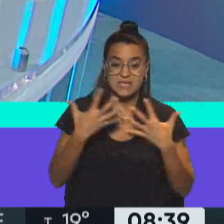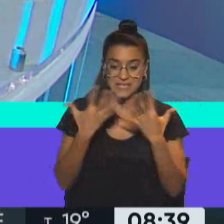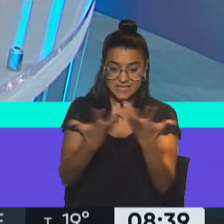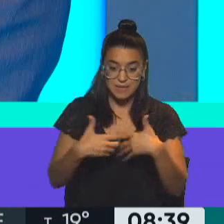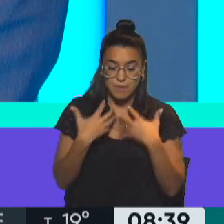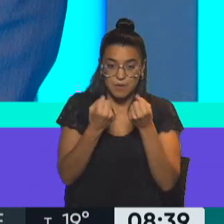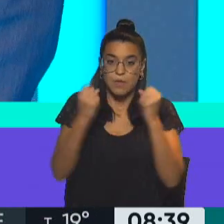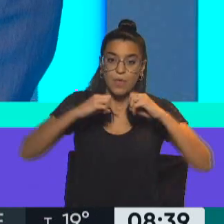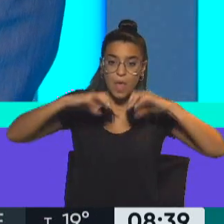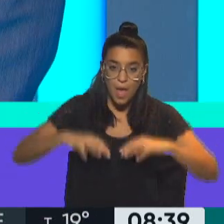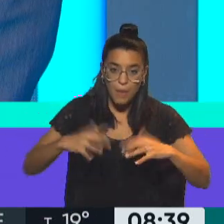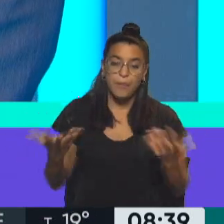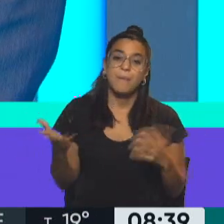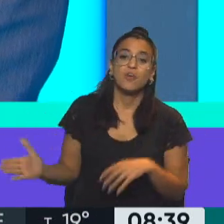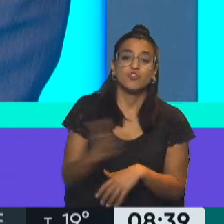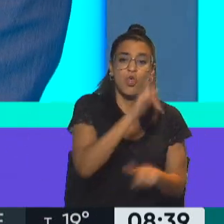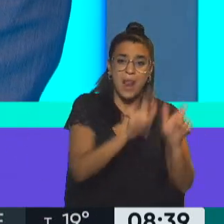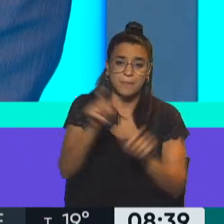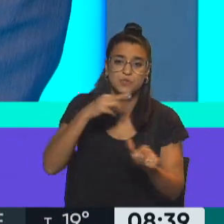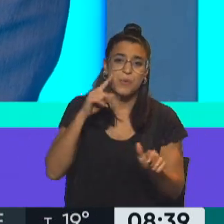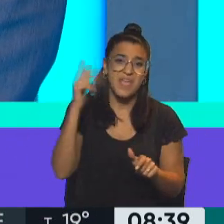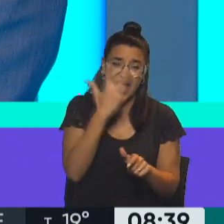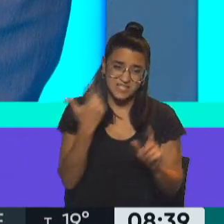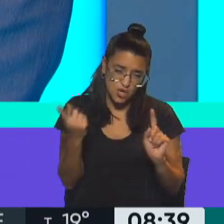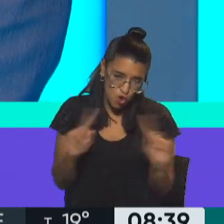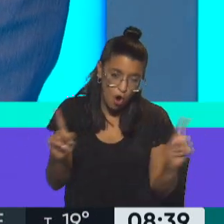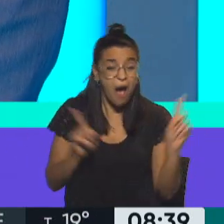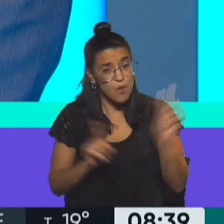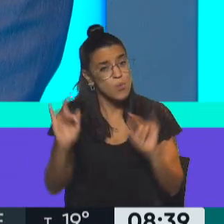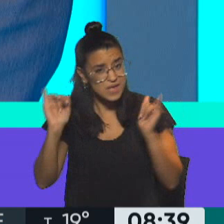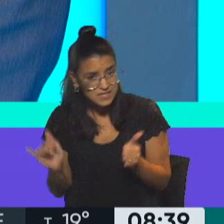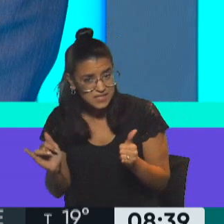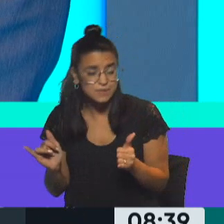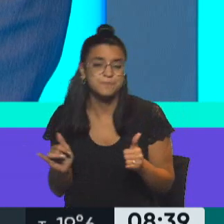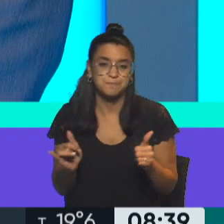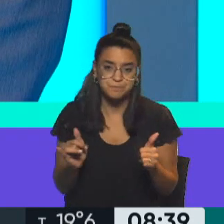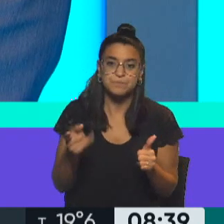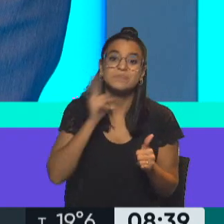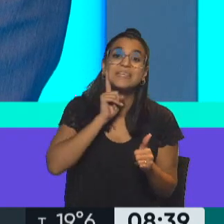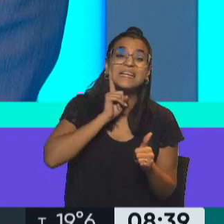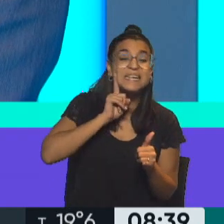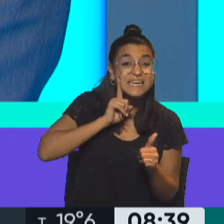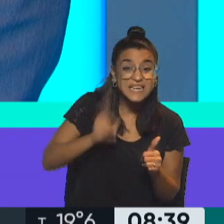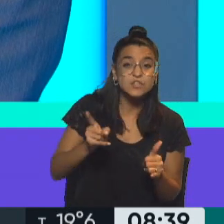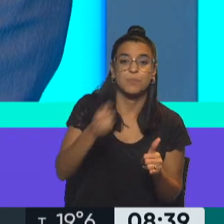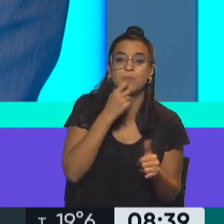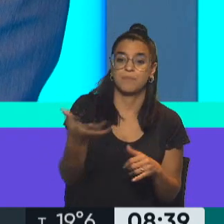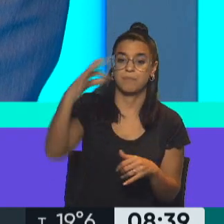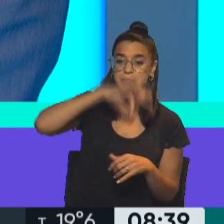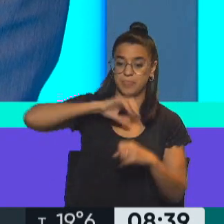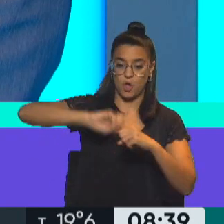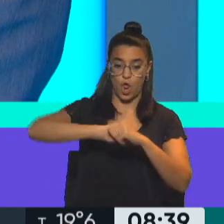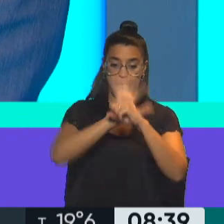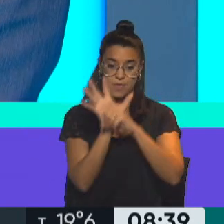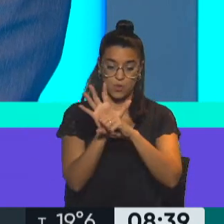inmunológico debilitado que no es para todas las personas con vih digamos el riesgo de si uno adquiría coronavirus